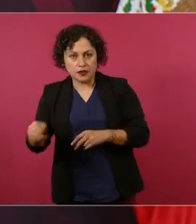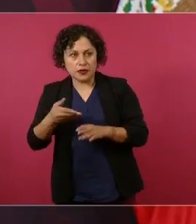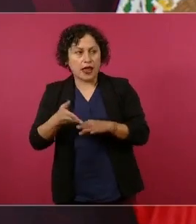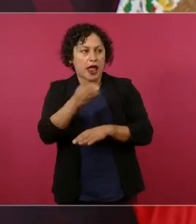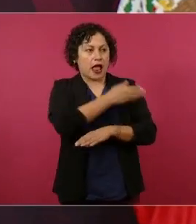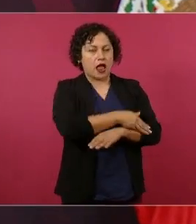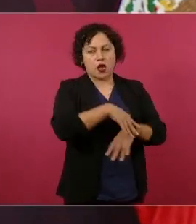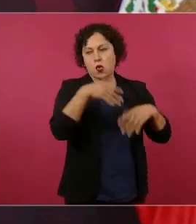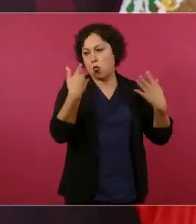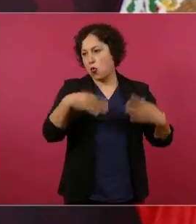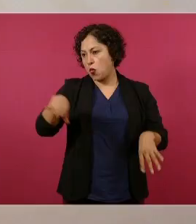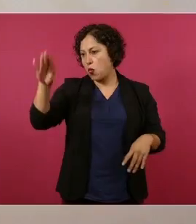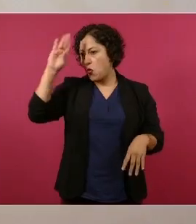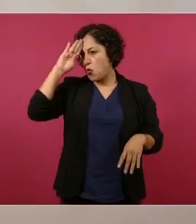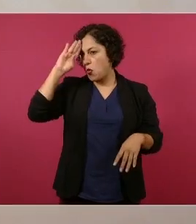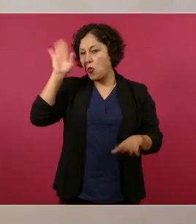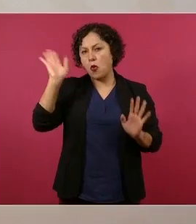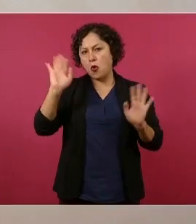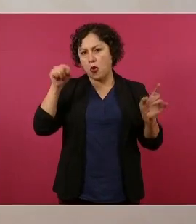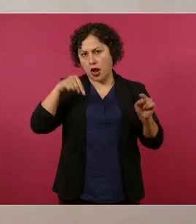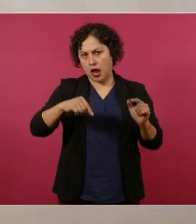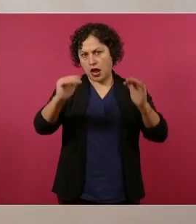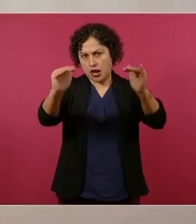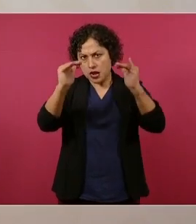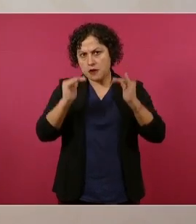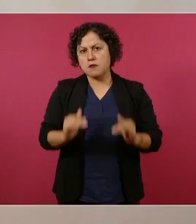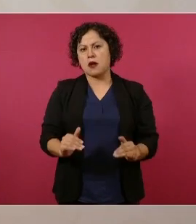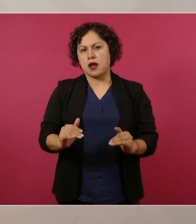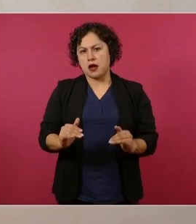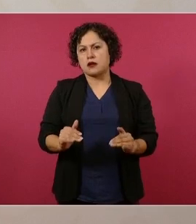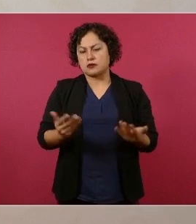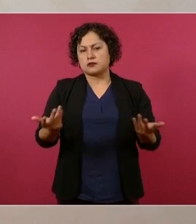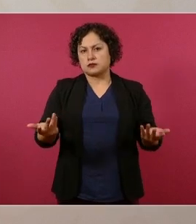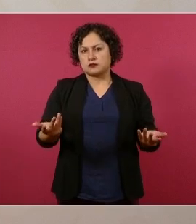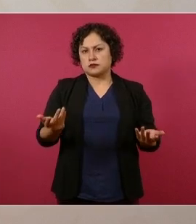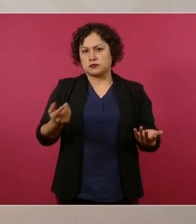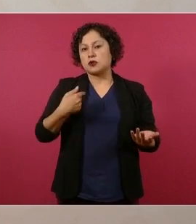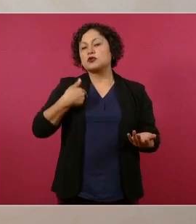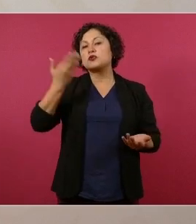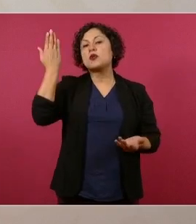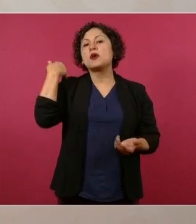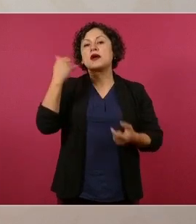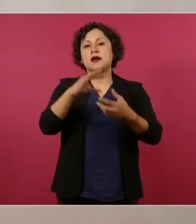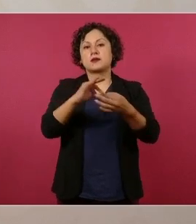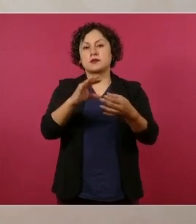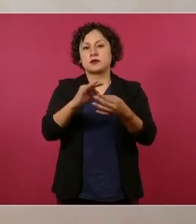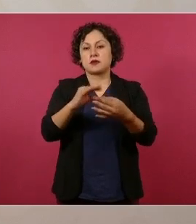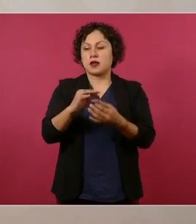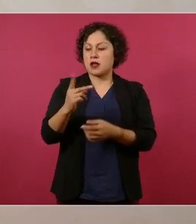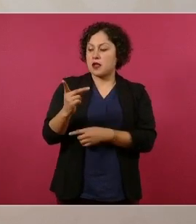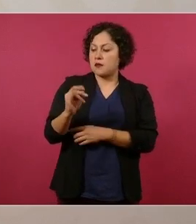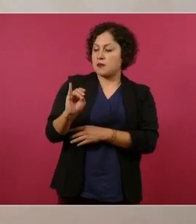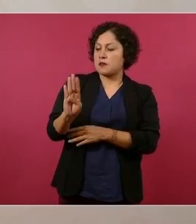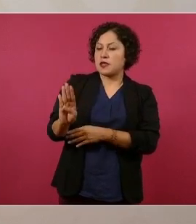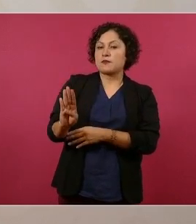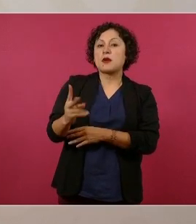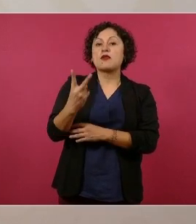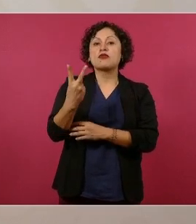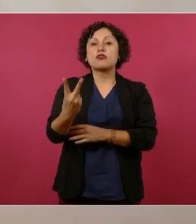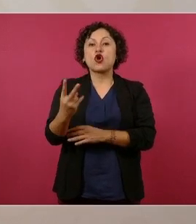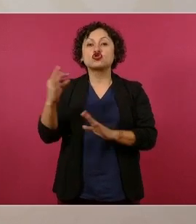Hablaba yo de que vamos a dejar 2 puntos del PIB disponible